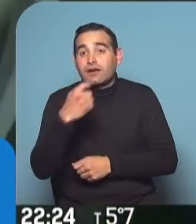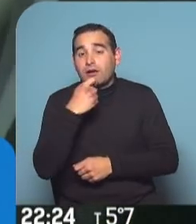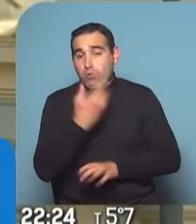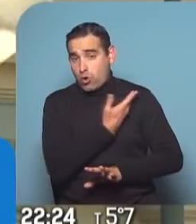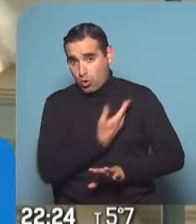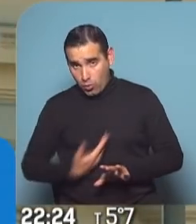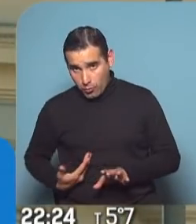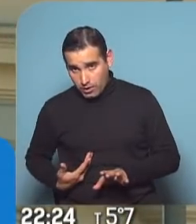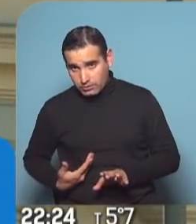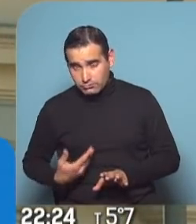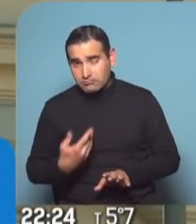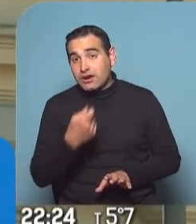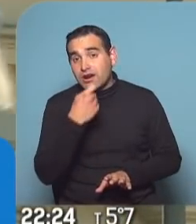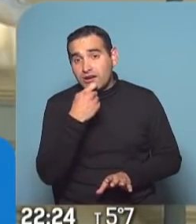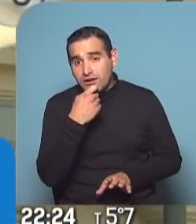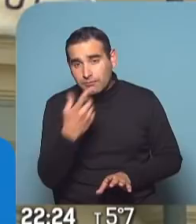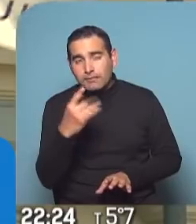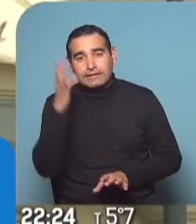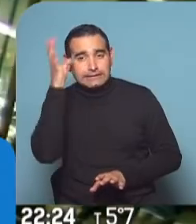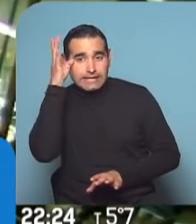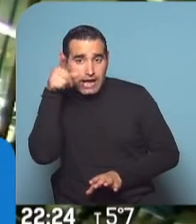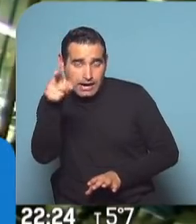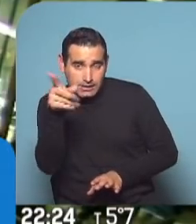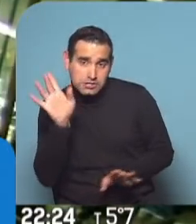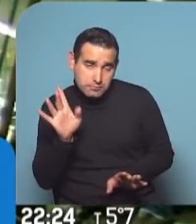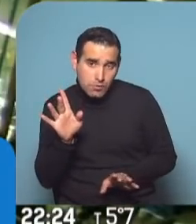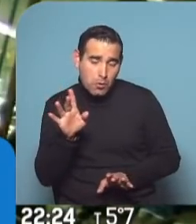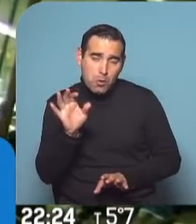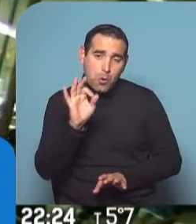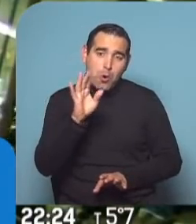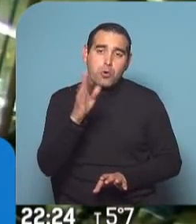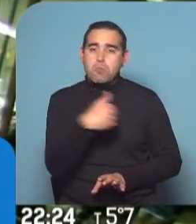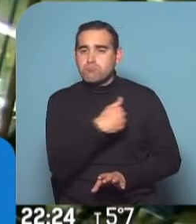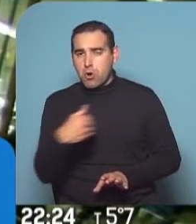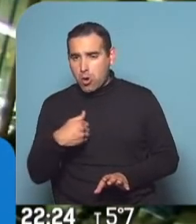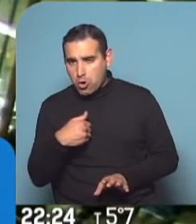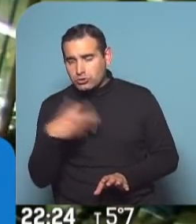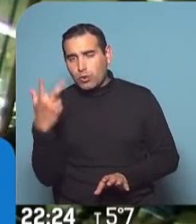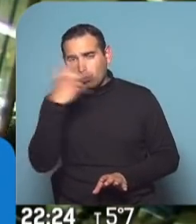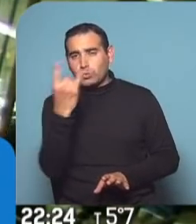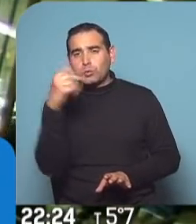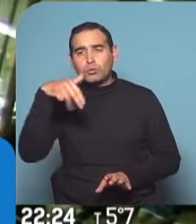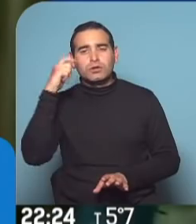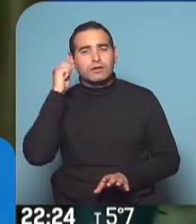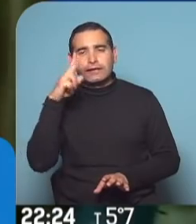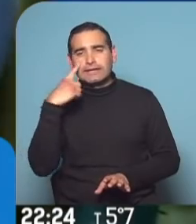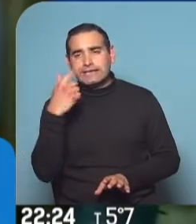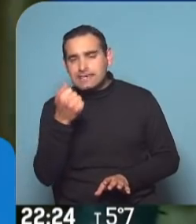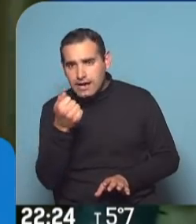gobiernos, como ocurre ahora en el caso de Salvini, Italia, ¿no? O Polonia o Hungría, ¿no? Gobiernos